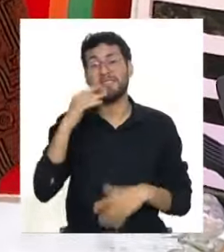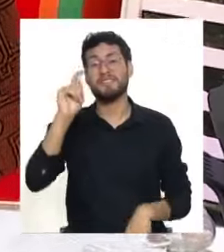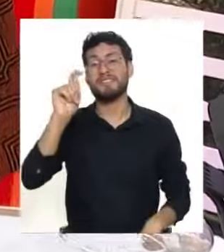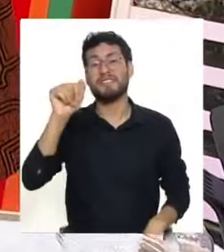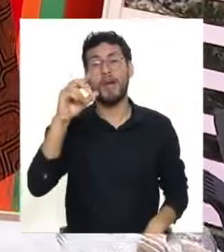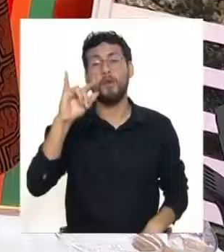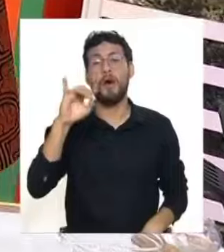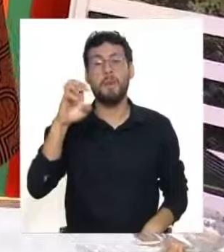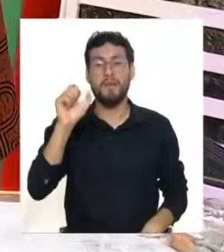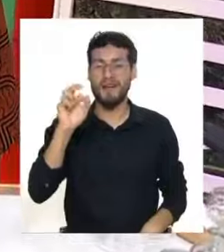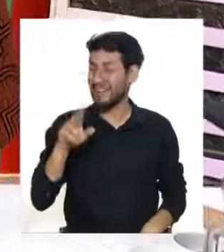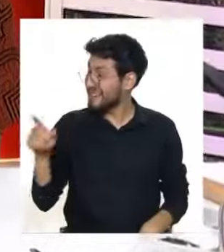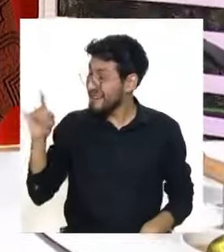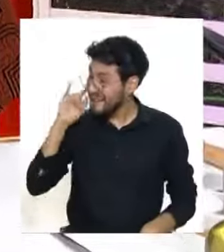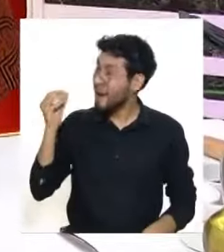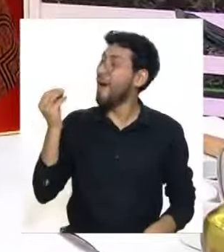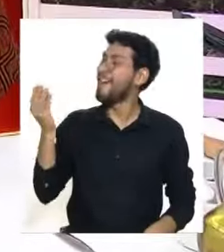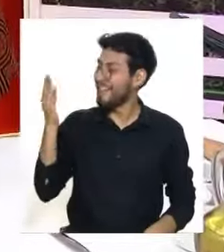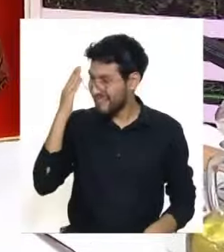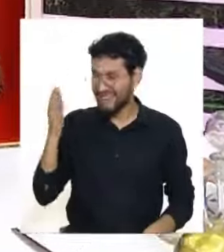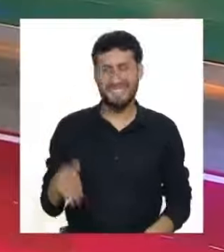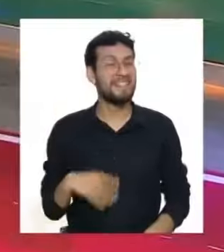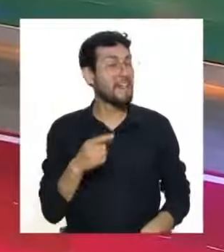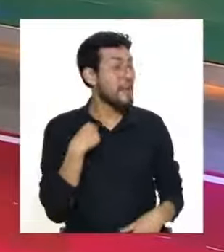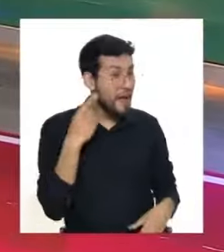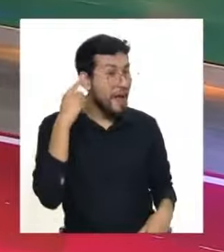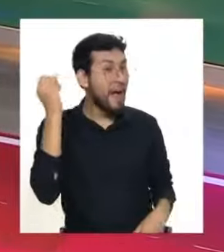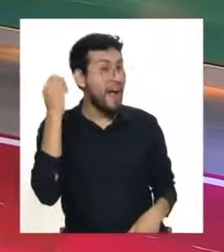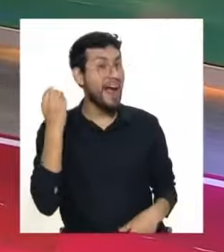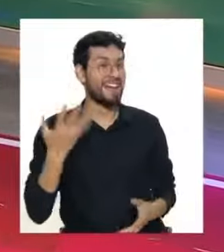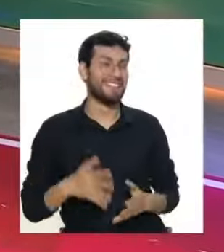tahuampear. ¿Cómo sabe la Uchi? No, es que me han soplado,